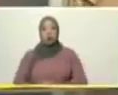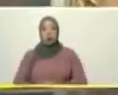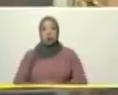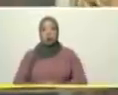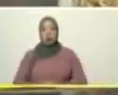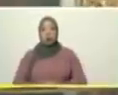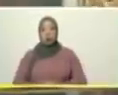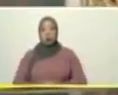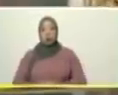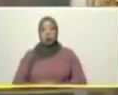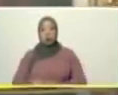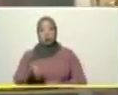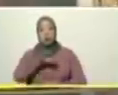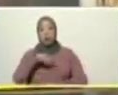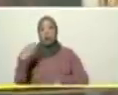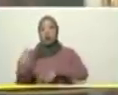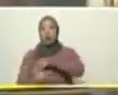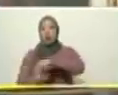antinacional,